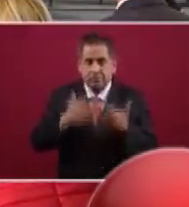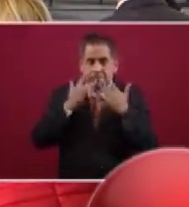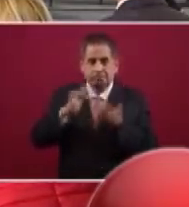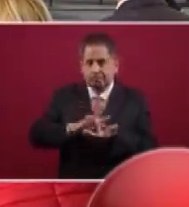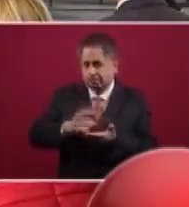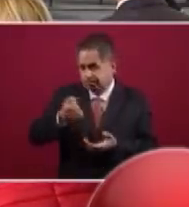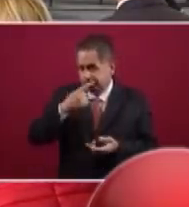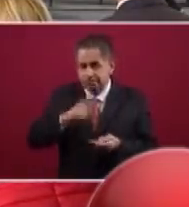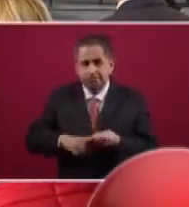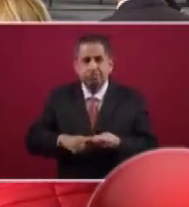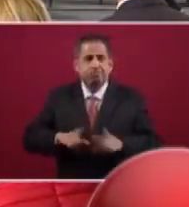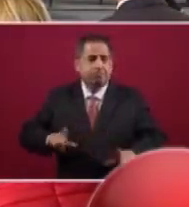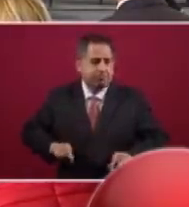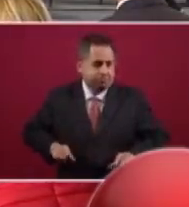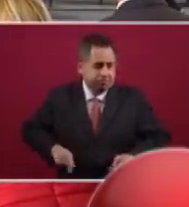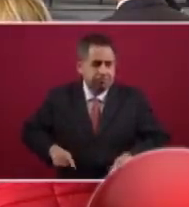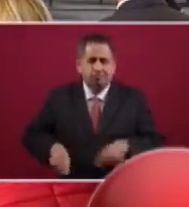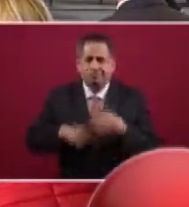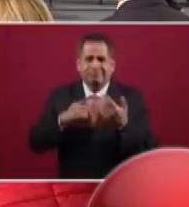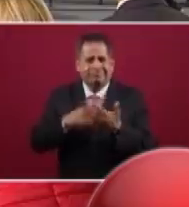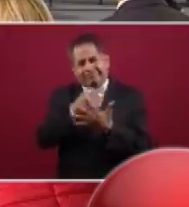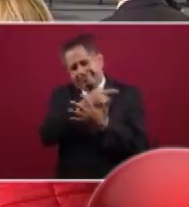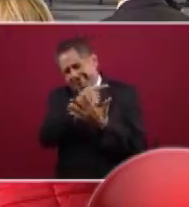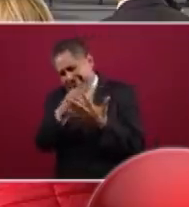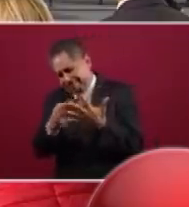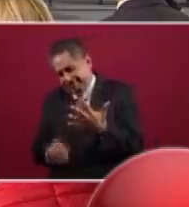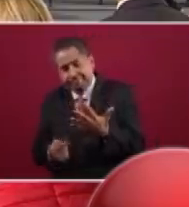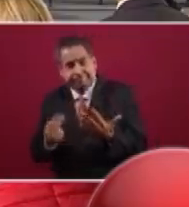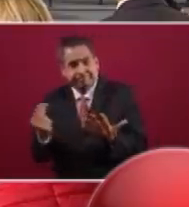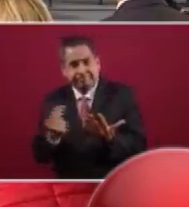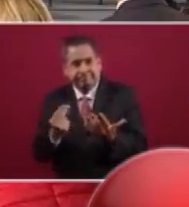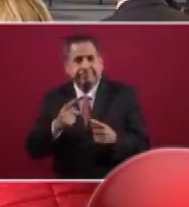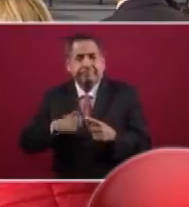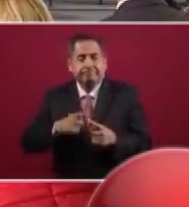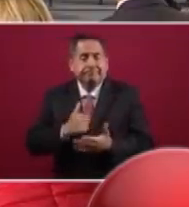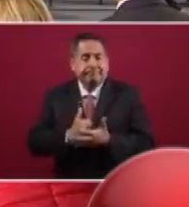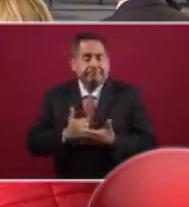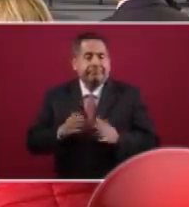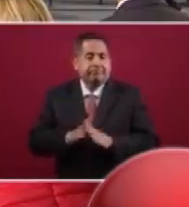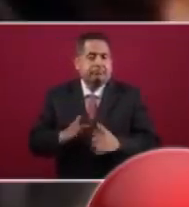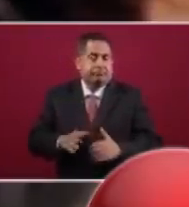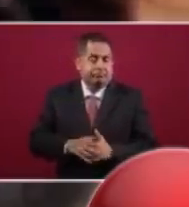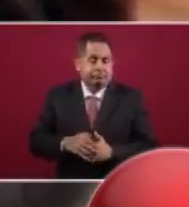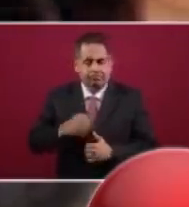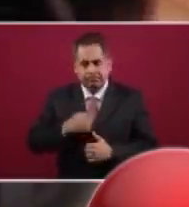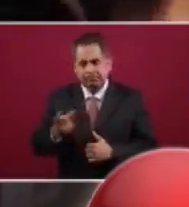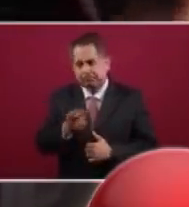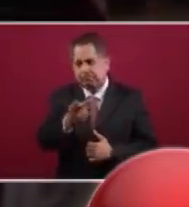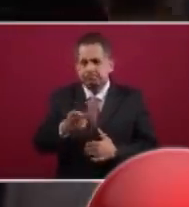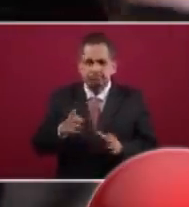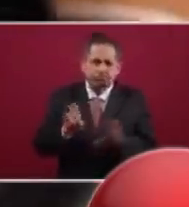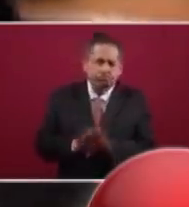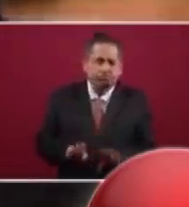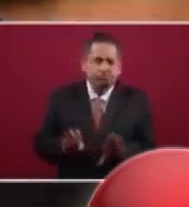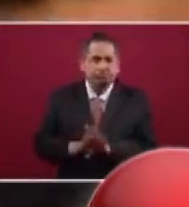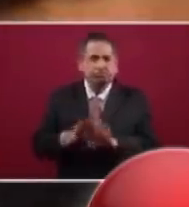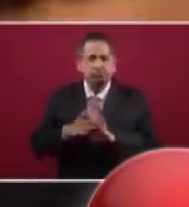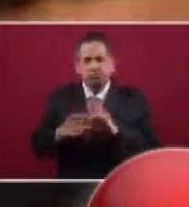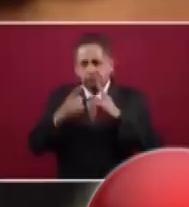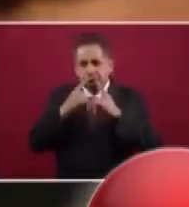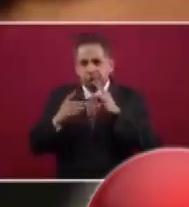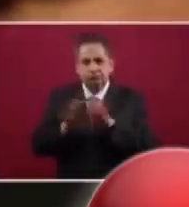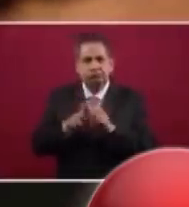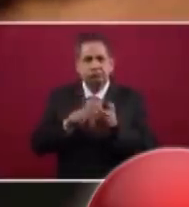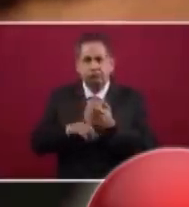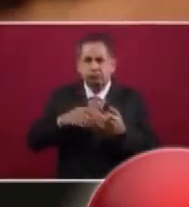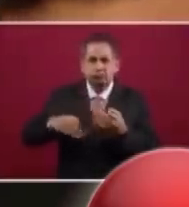medicinas, pañales, señor, todo lo que se va a necesitar. Entonces mi pregunta es, ¿cómo logra usted y toda